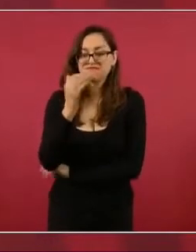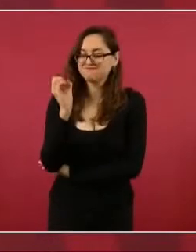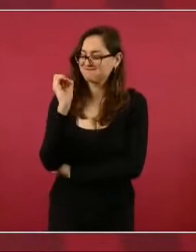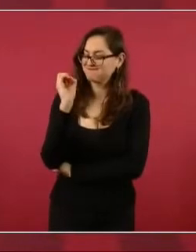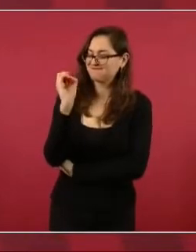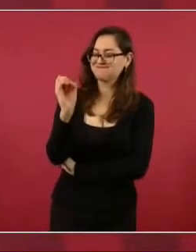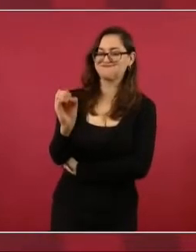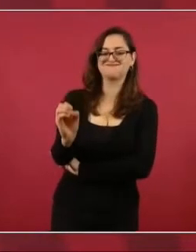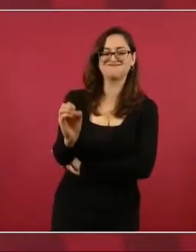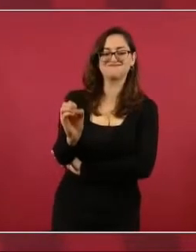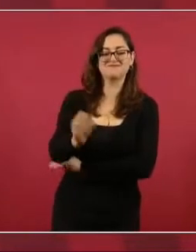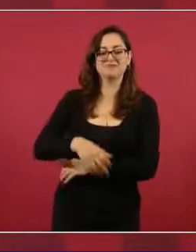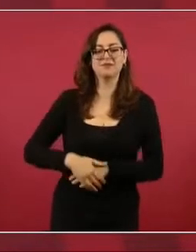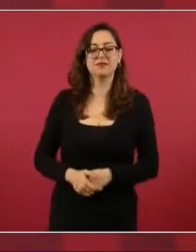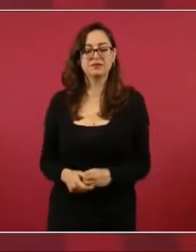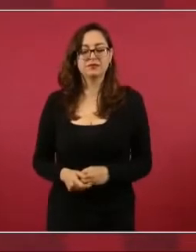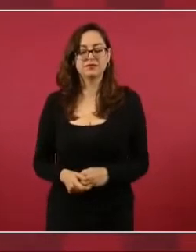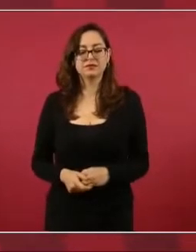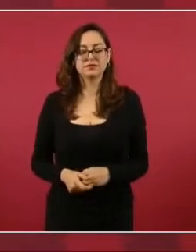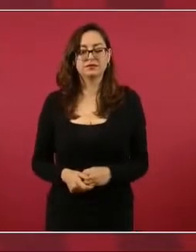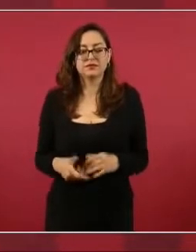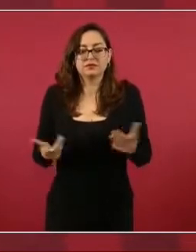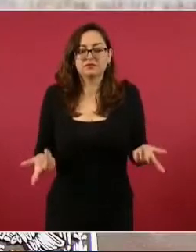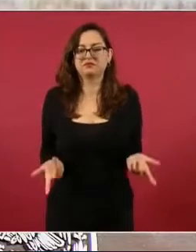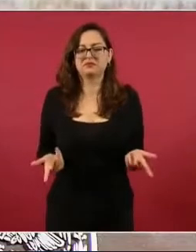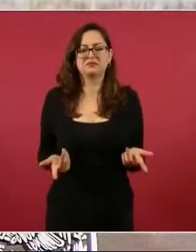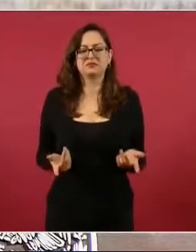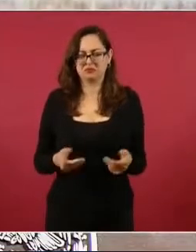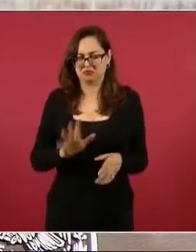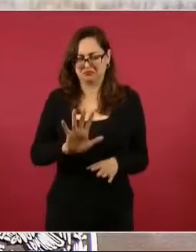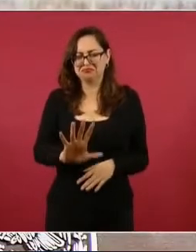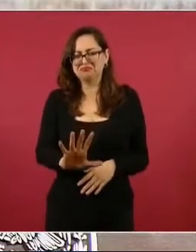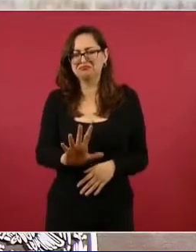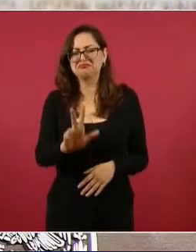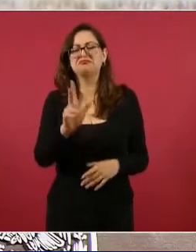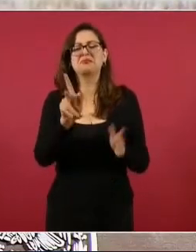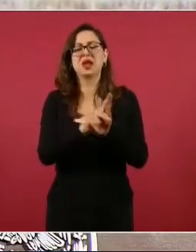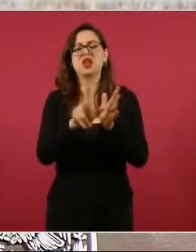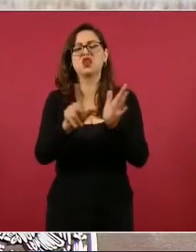Hagan el ejercicio en el Reforma nada más.